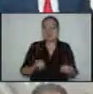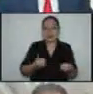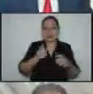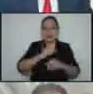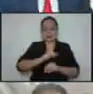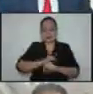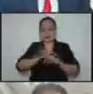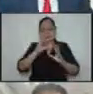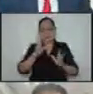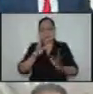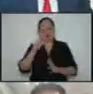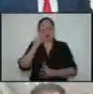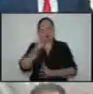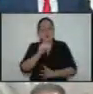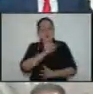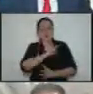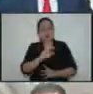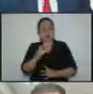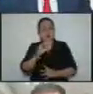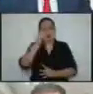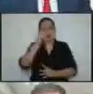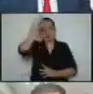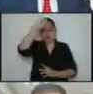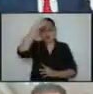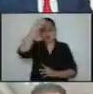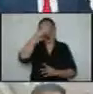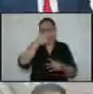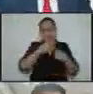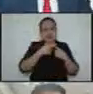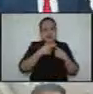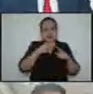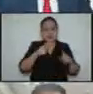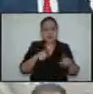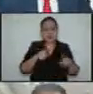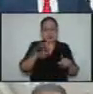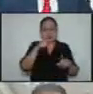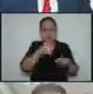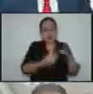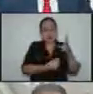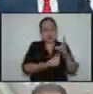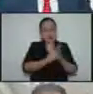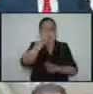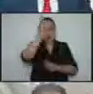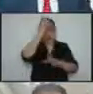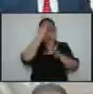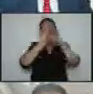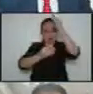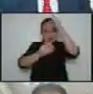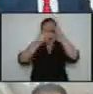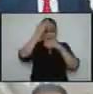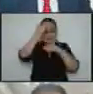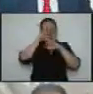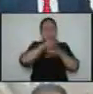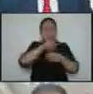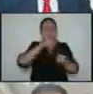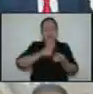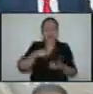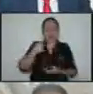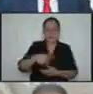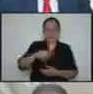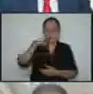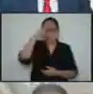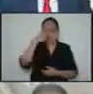un cambio, una deconstrucción de la cultura patriarcal y de